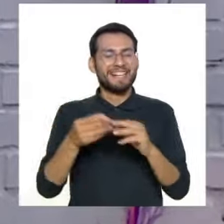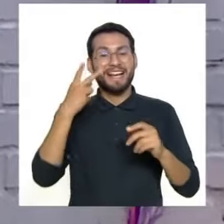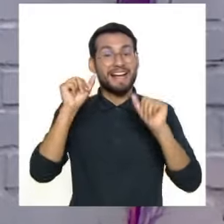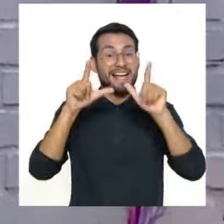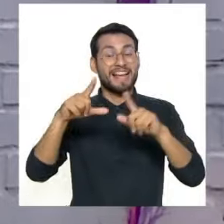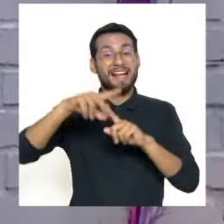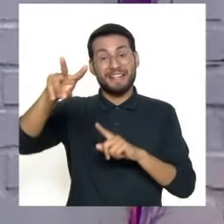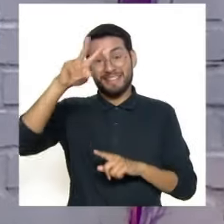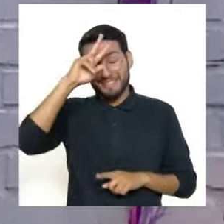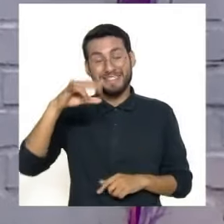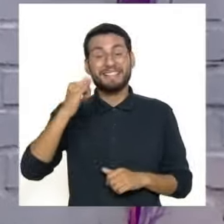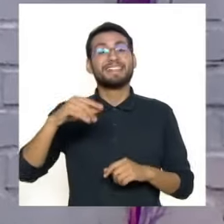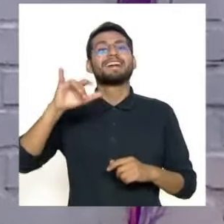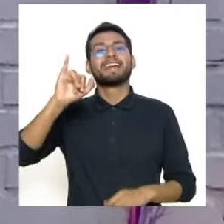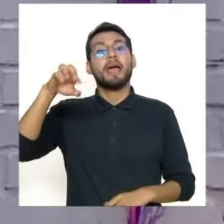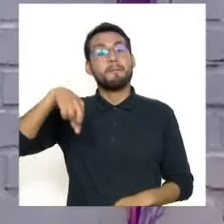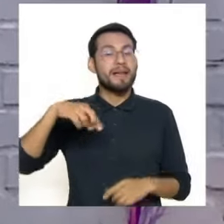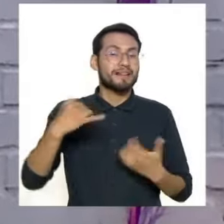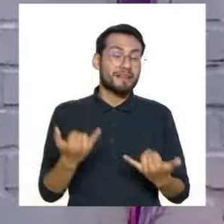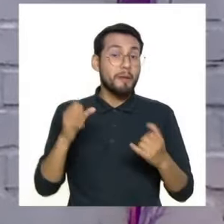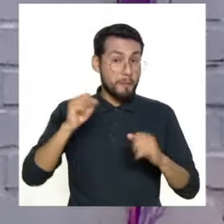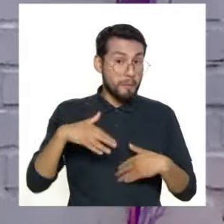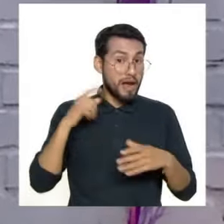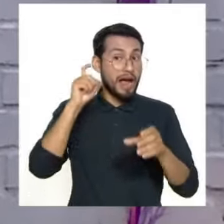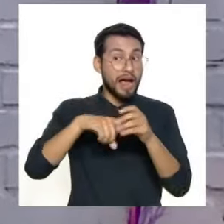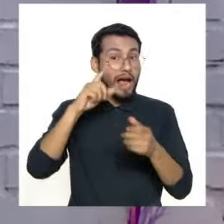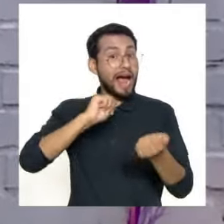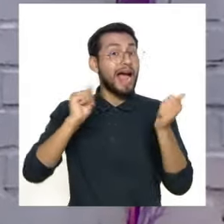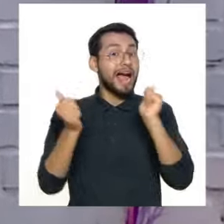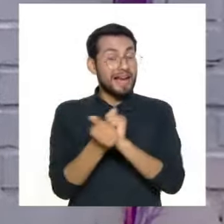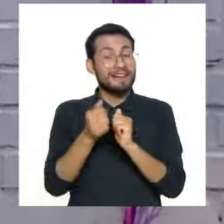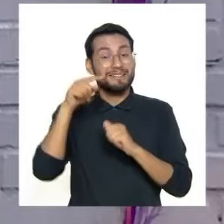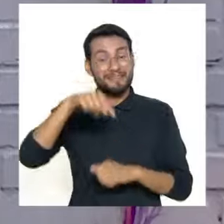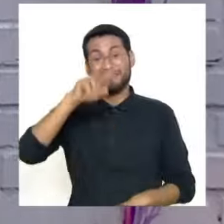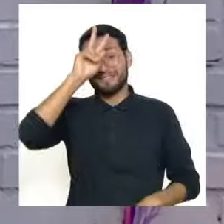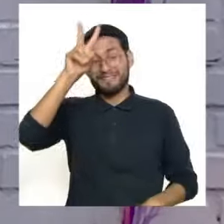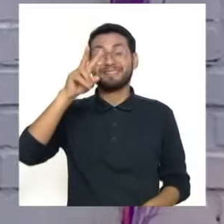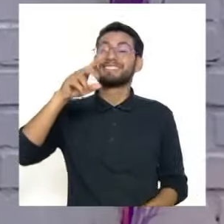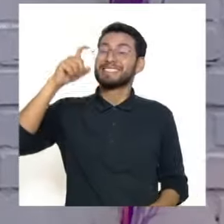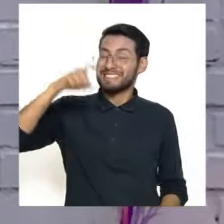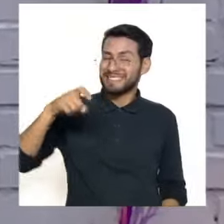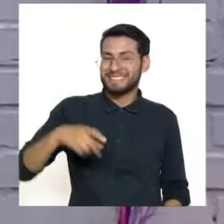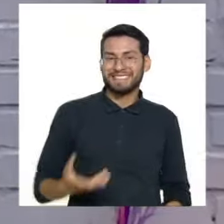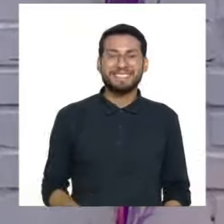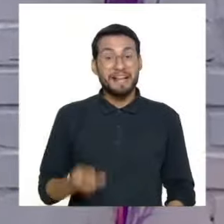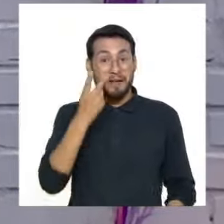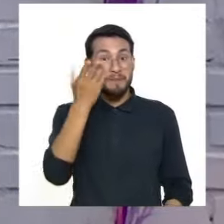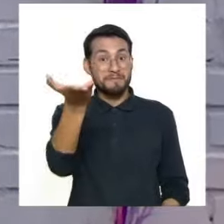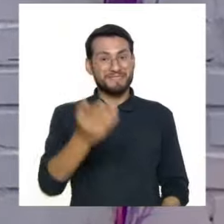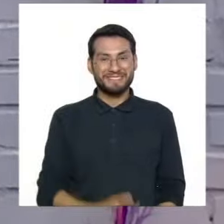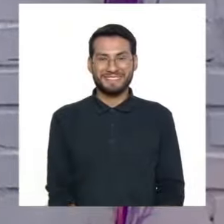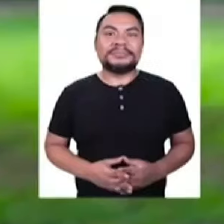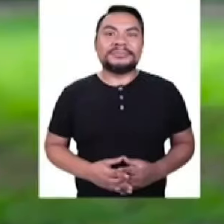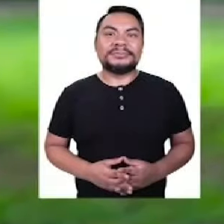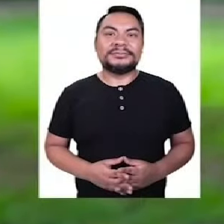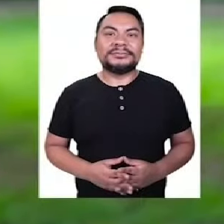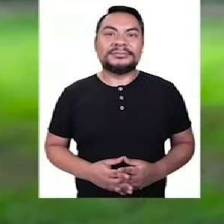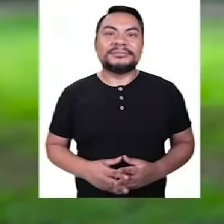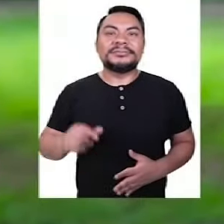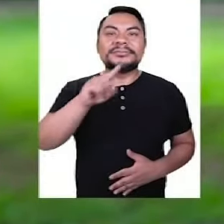pantalla de TV Perú y canal IP y sé parte del cambio en el Perú que el Perú necesita Así que vamos a